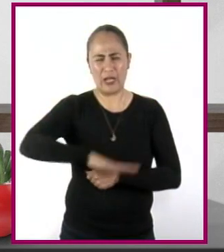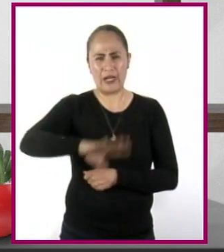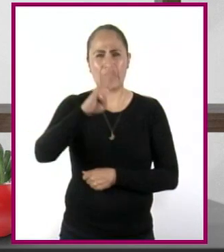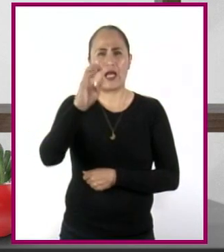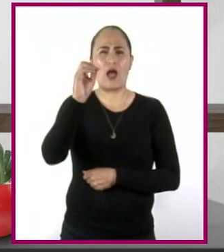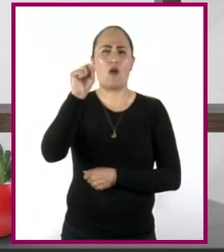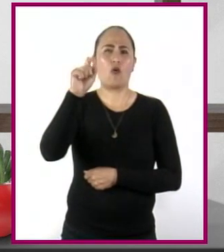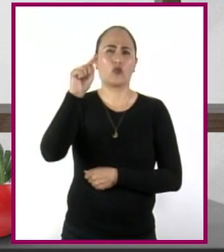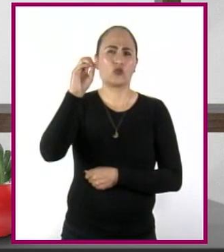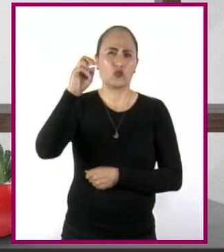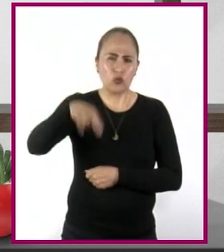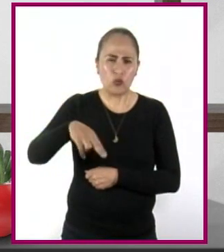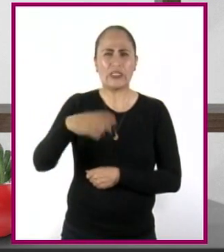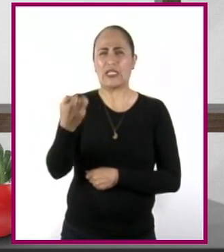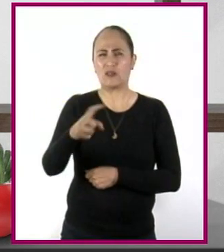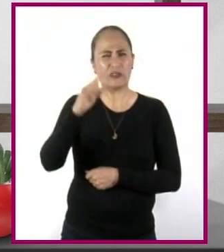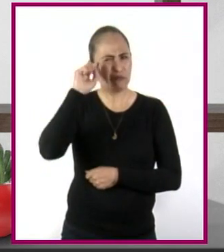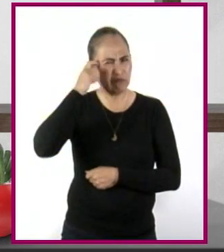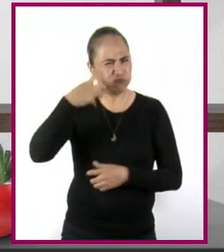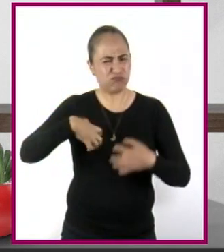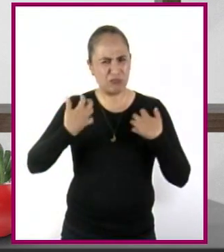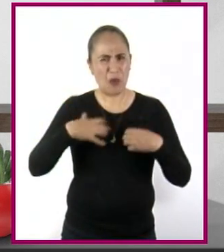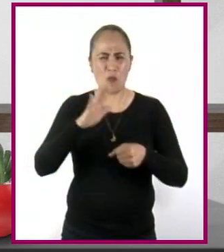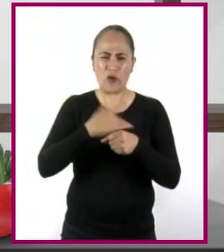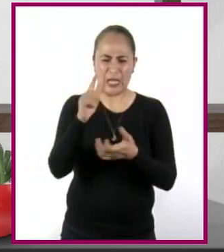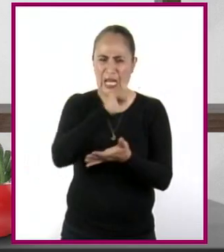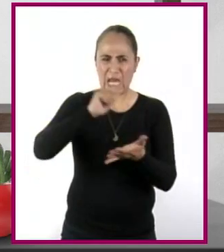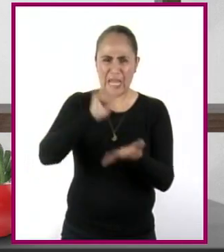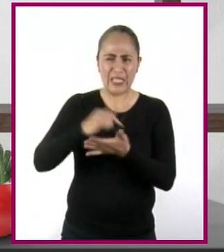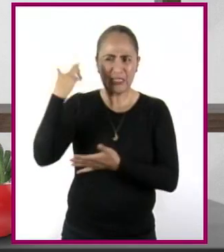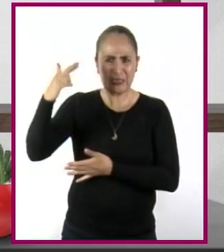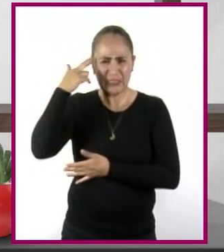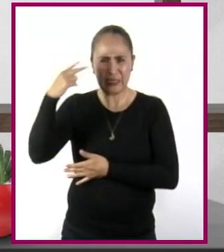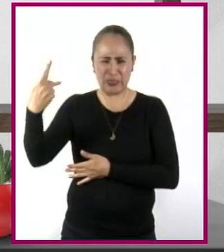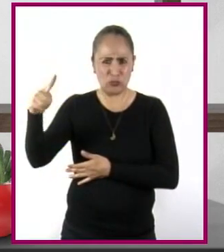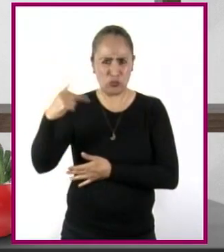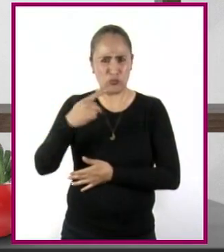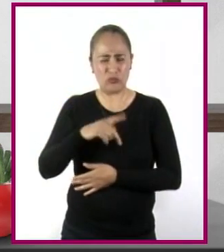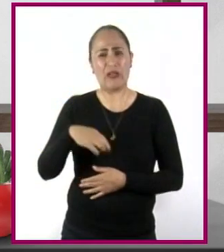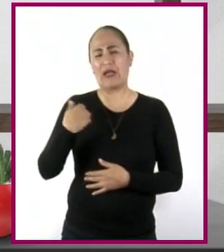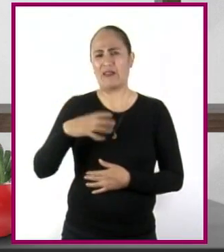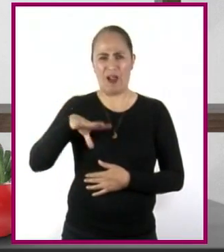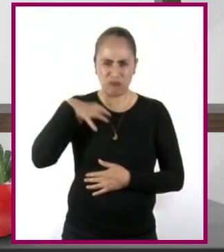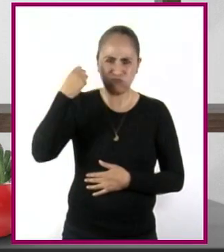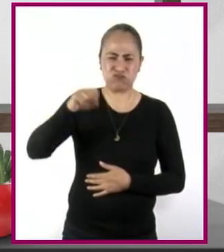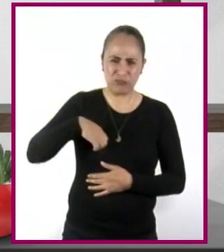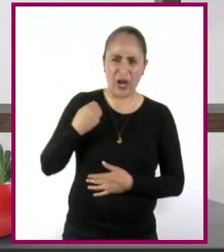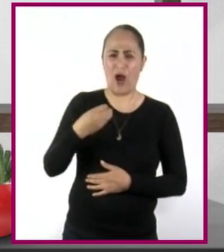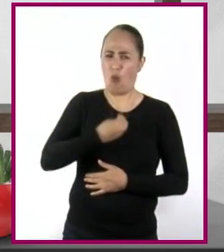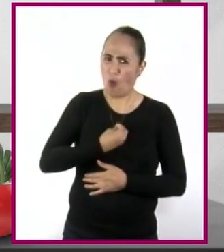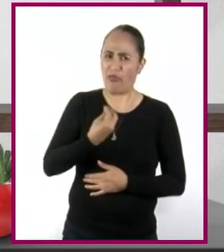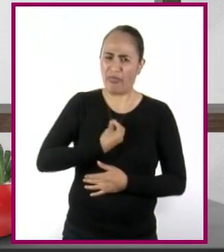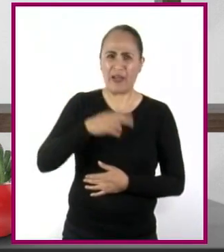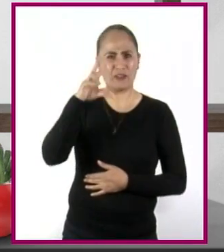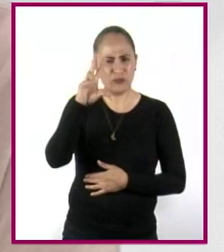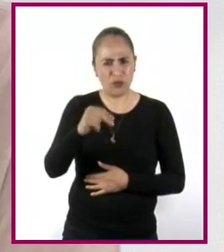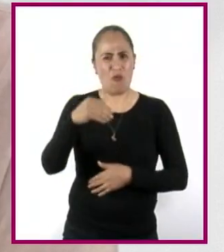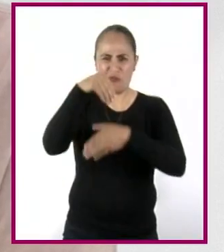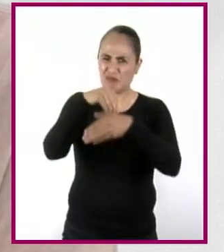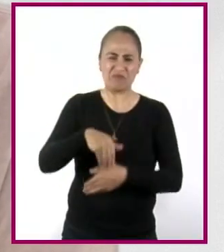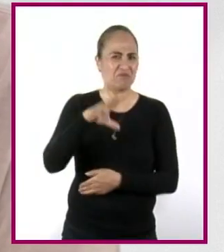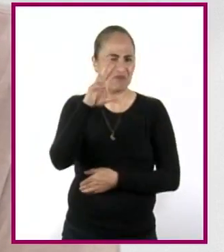muy enojados porque ya no soportan las leyes abusivas de la corona británica. Eran miles de personas que estaban muy